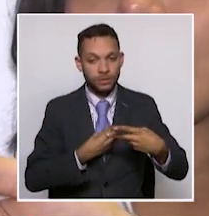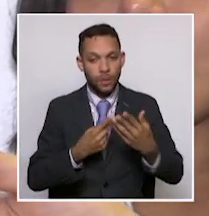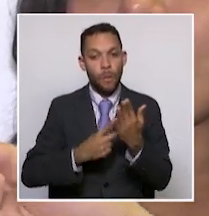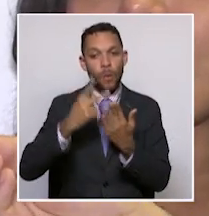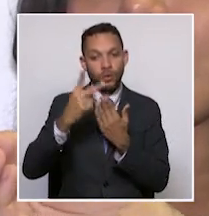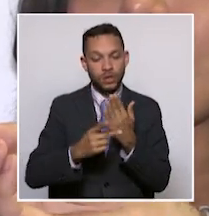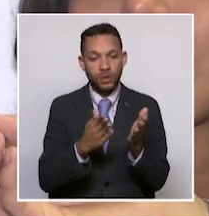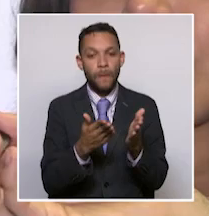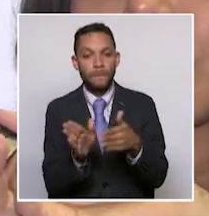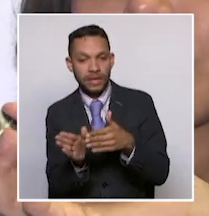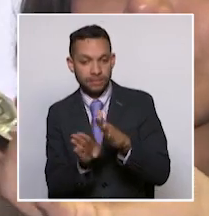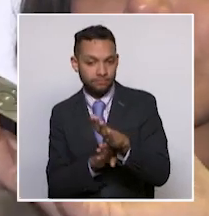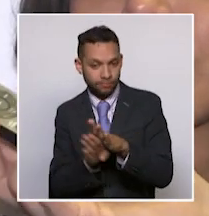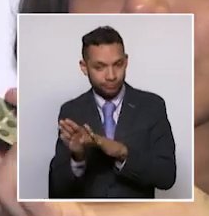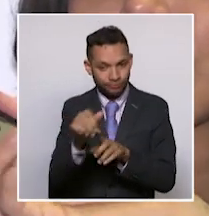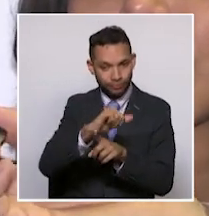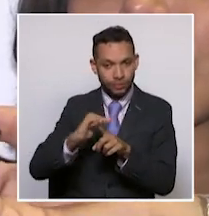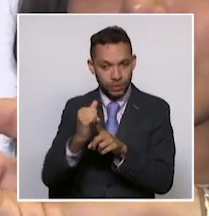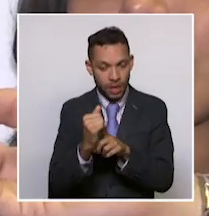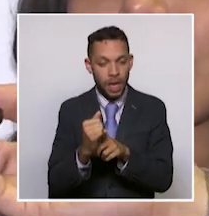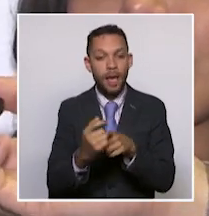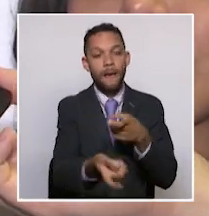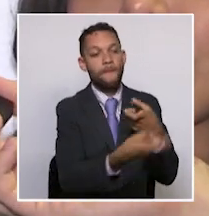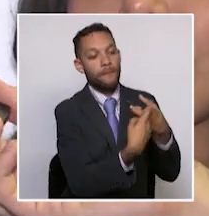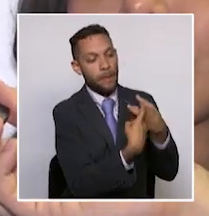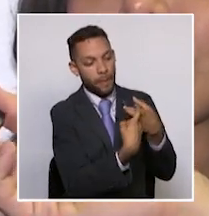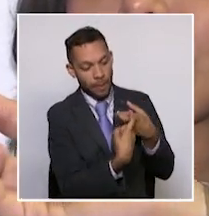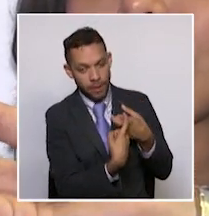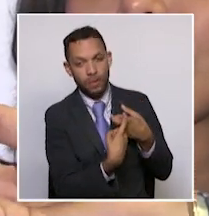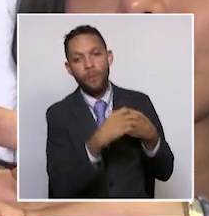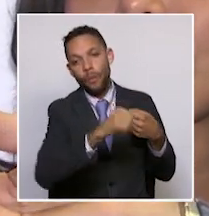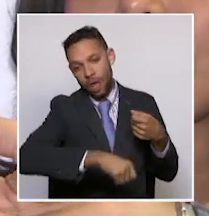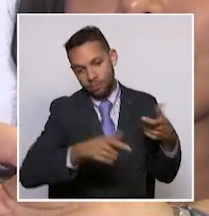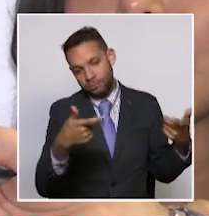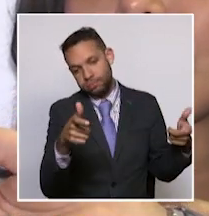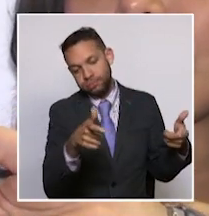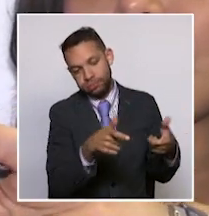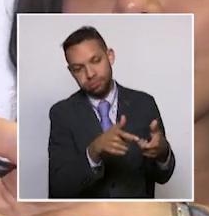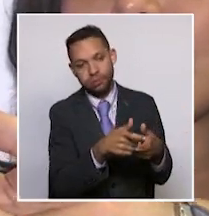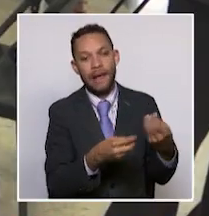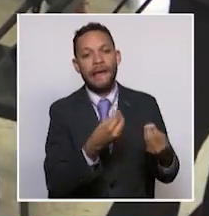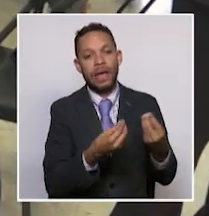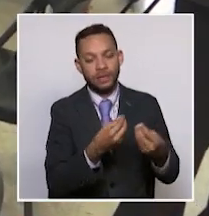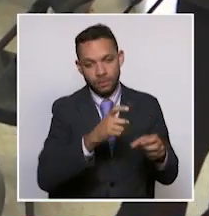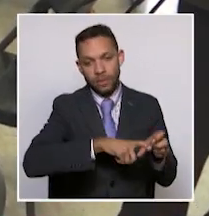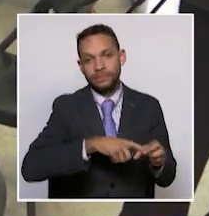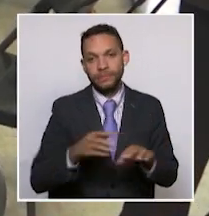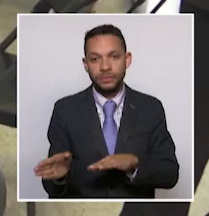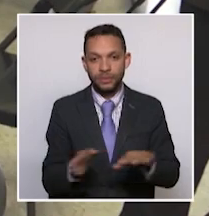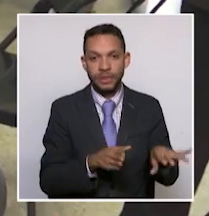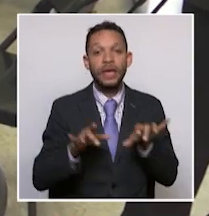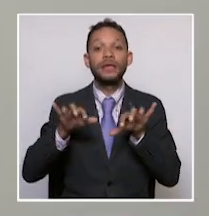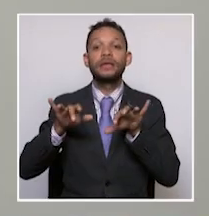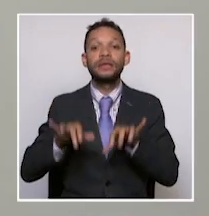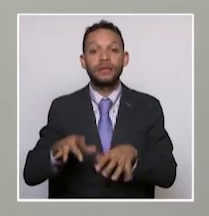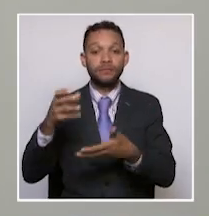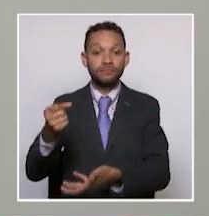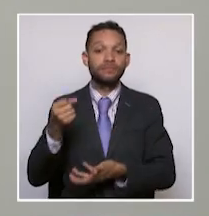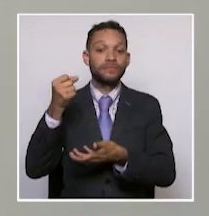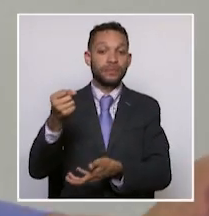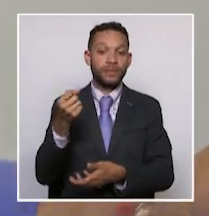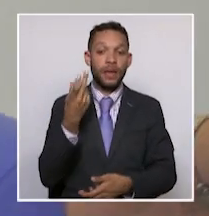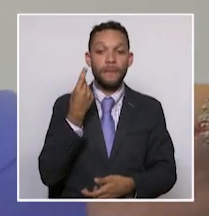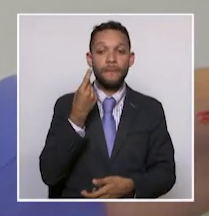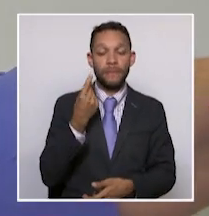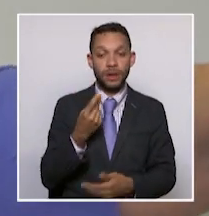desarrollo, está ayudando a que el desempleo disminuya en el territorio departamental. Por su parte, el secretario de Hacienda de Pereira recordó varios